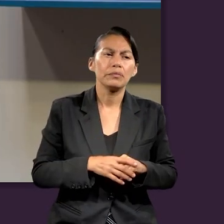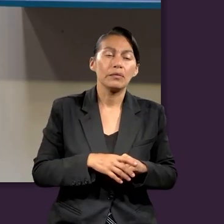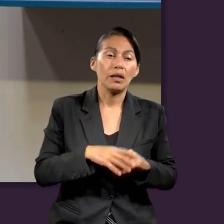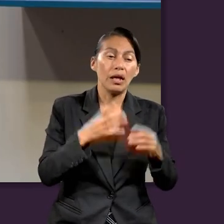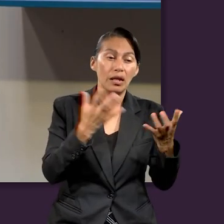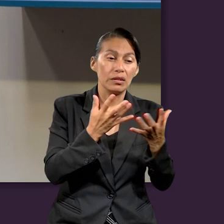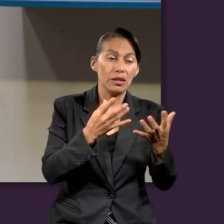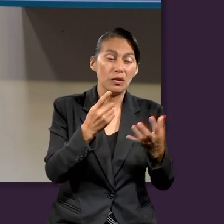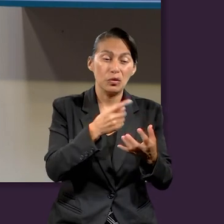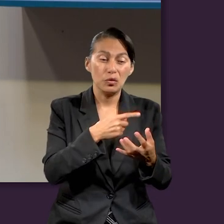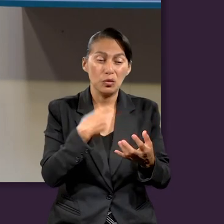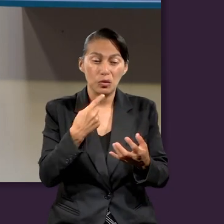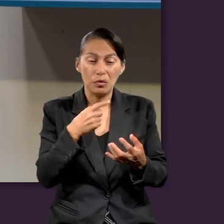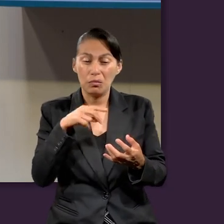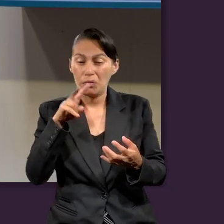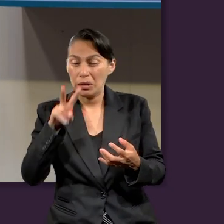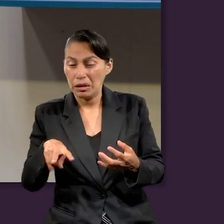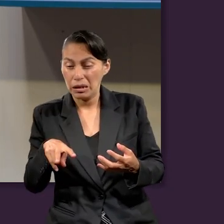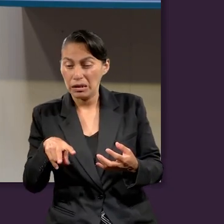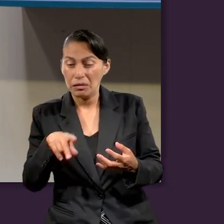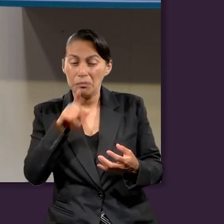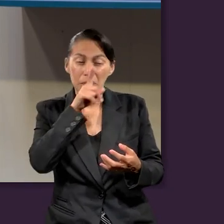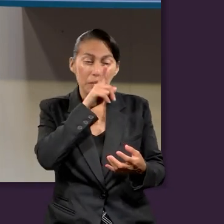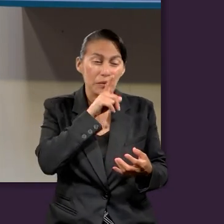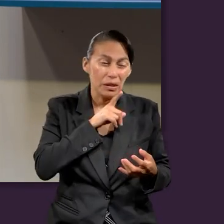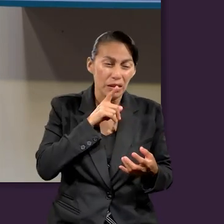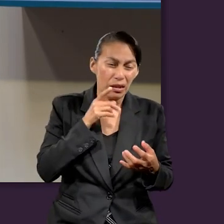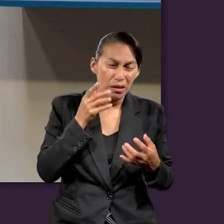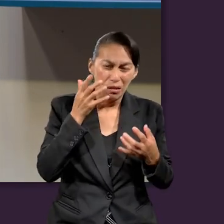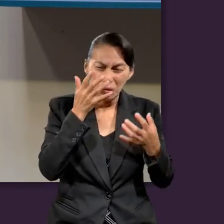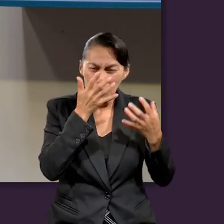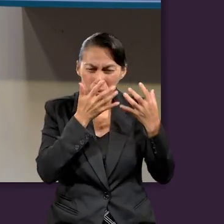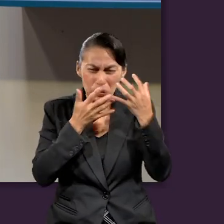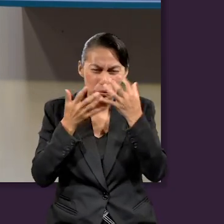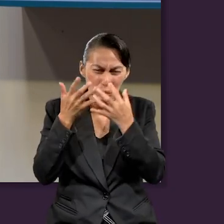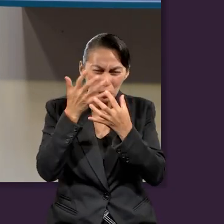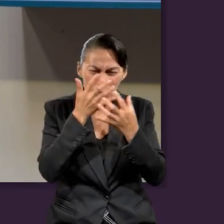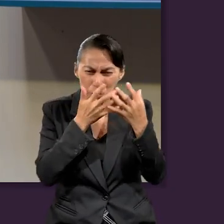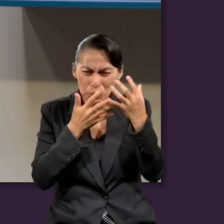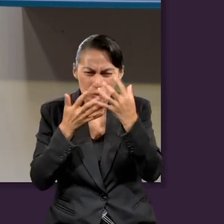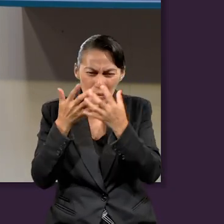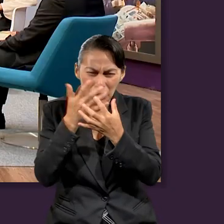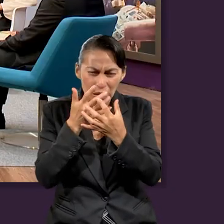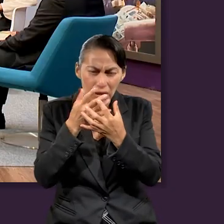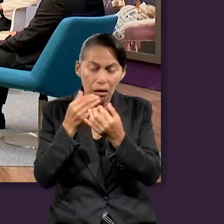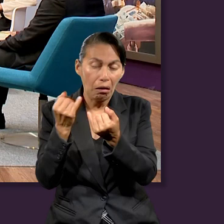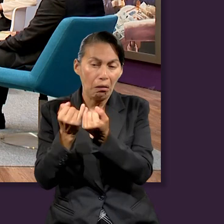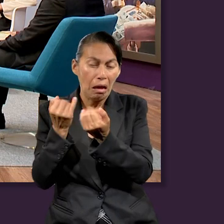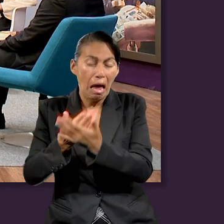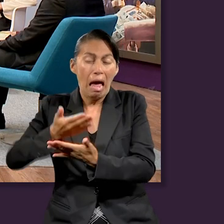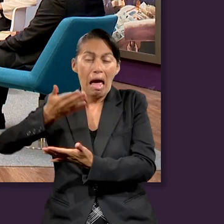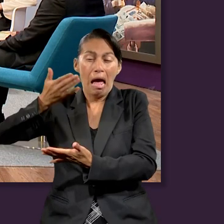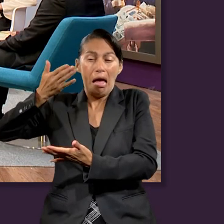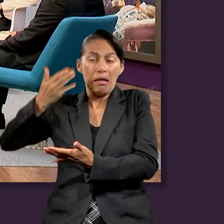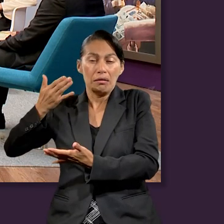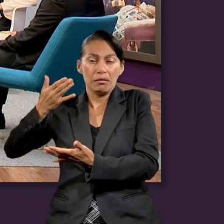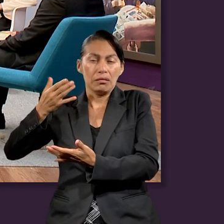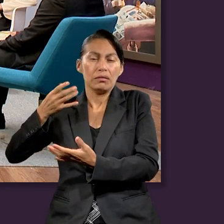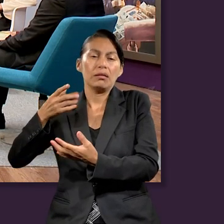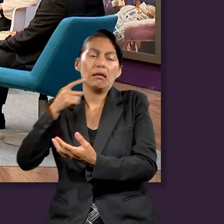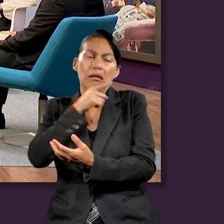confundir la mente con la verdad y la mentira. Y ha sido la misma estrategia que ha utilizado desde el principio,